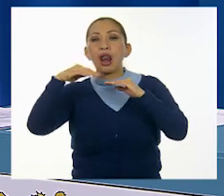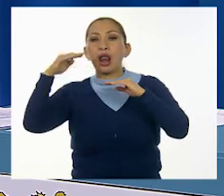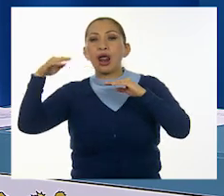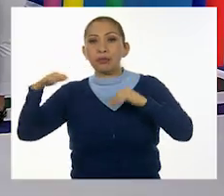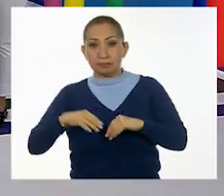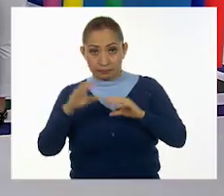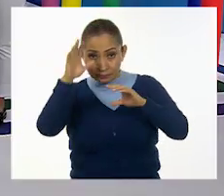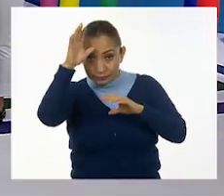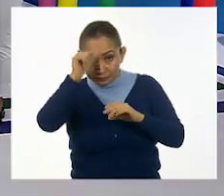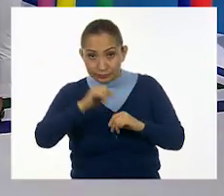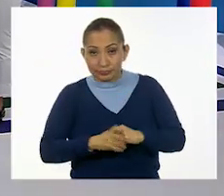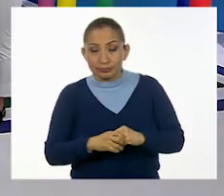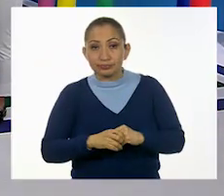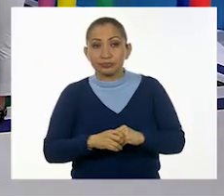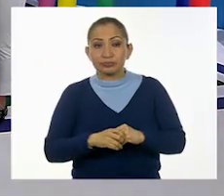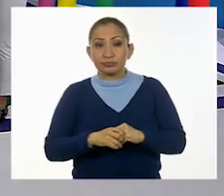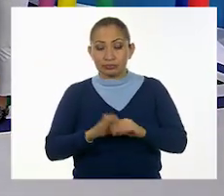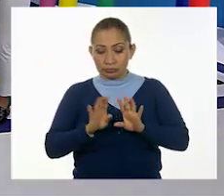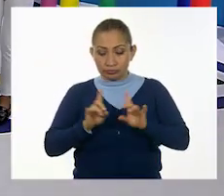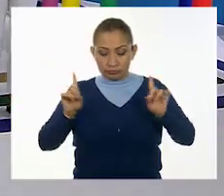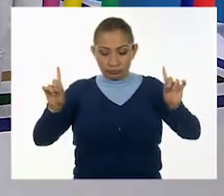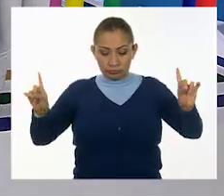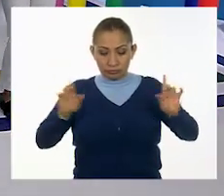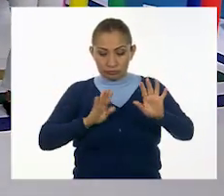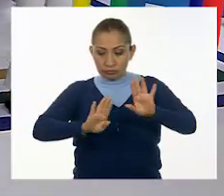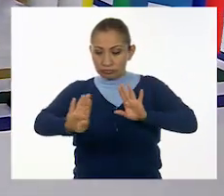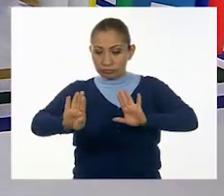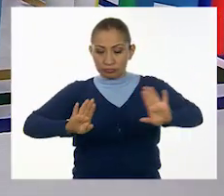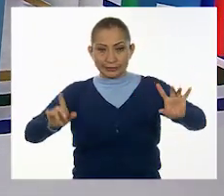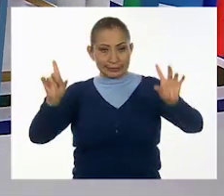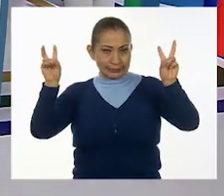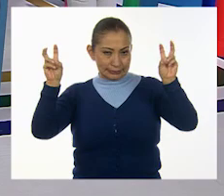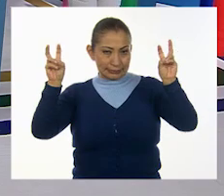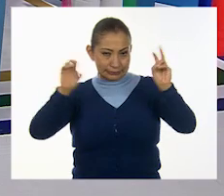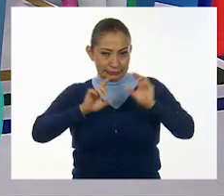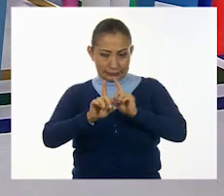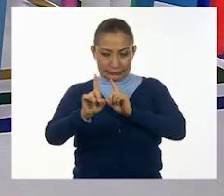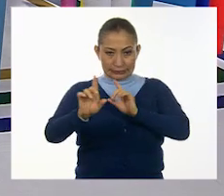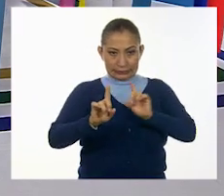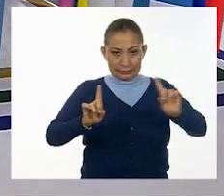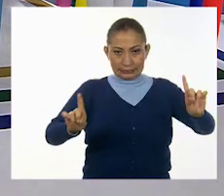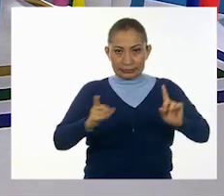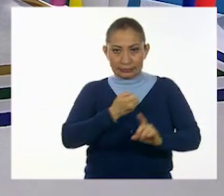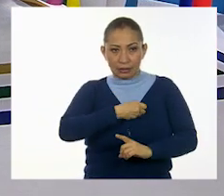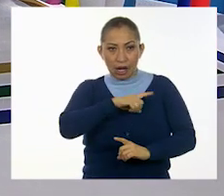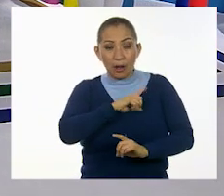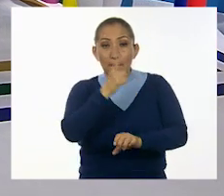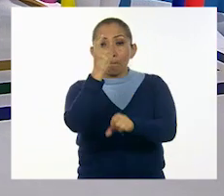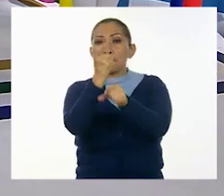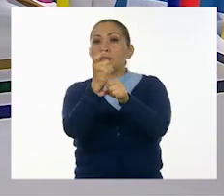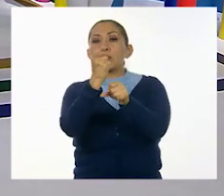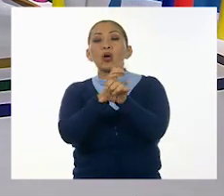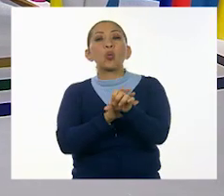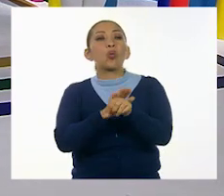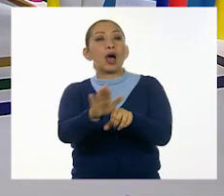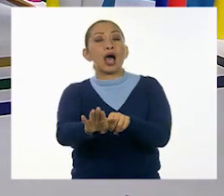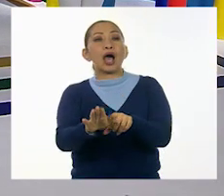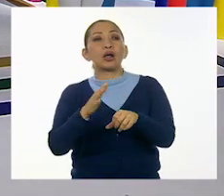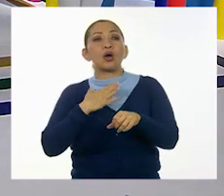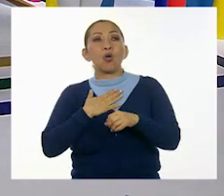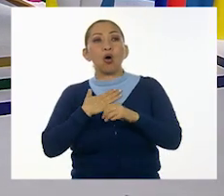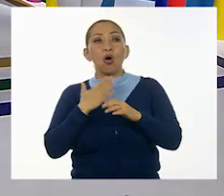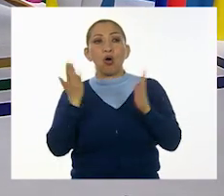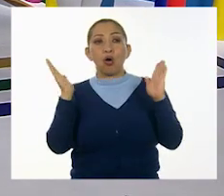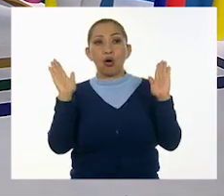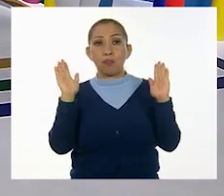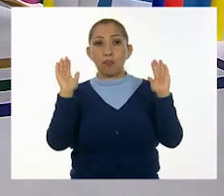Sí. De acuerdo. Muy bien, nos separamos un poquito por las cuestiones de la sana distancia y lo primero que vamos a hacer es darnos unos